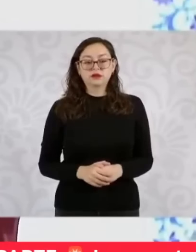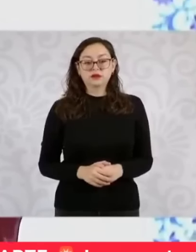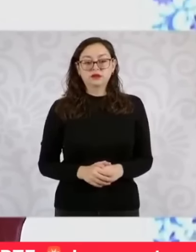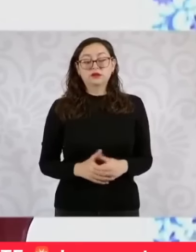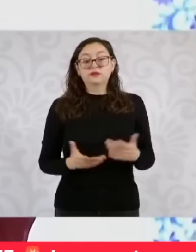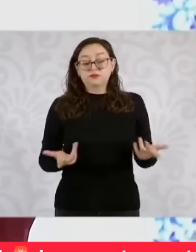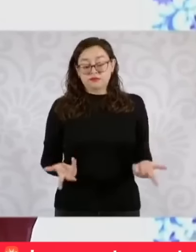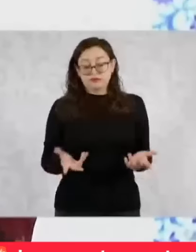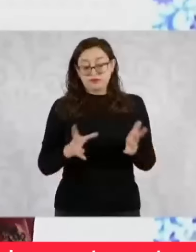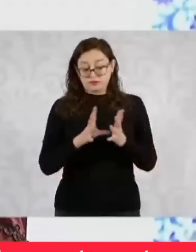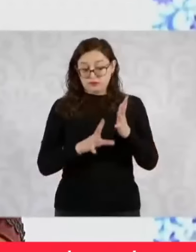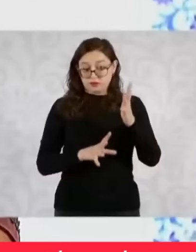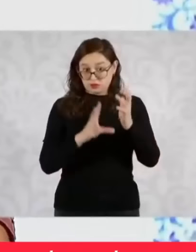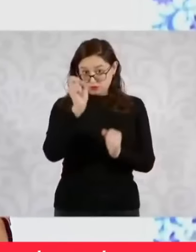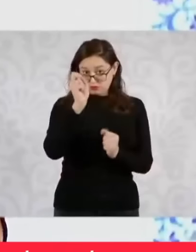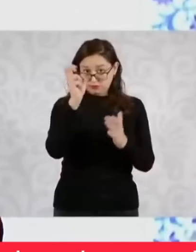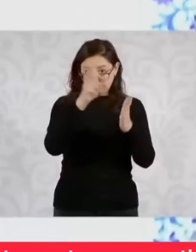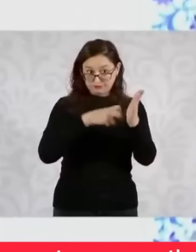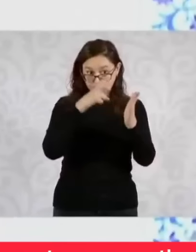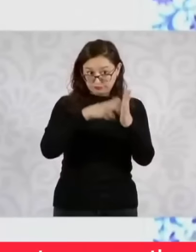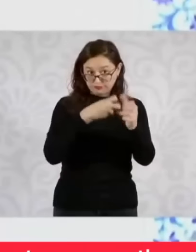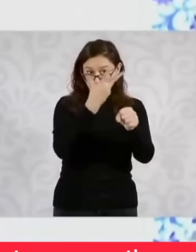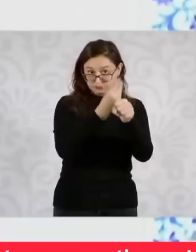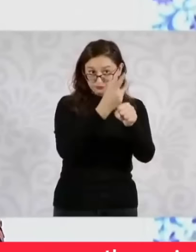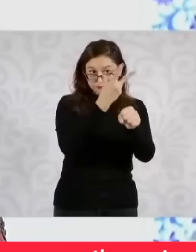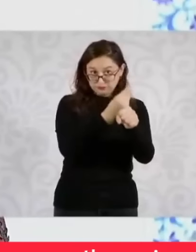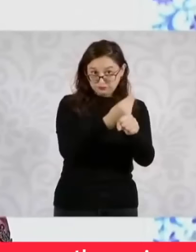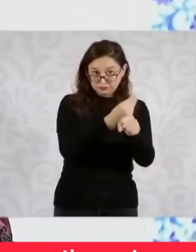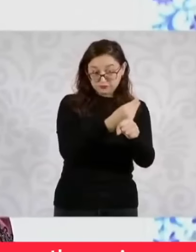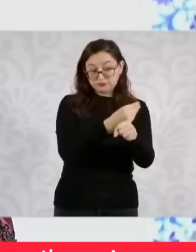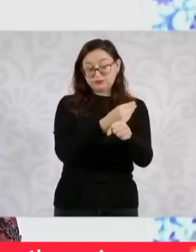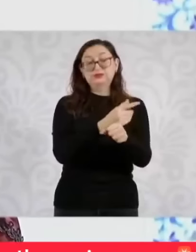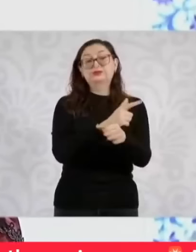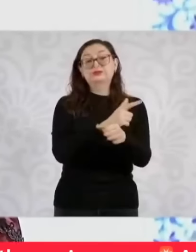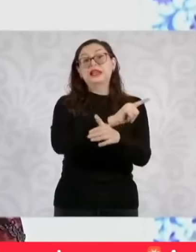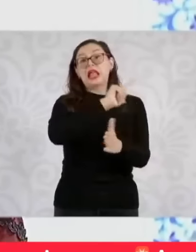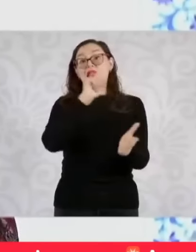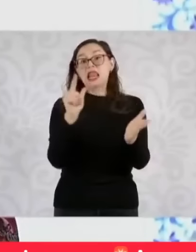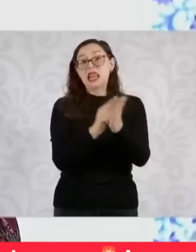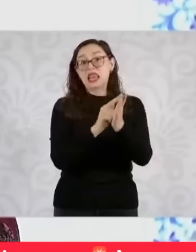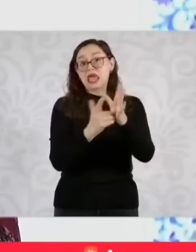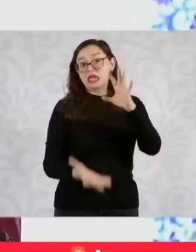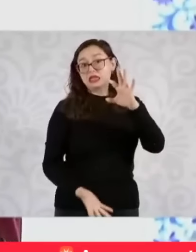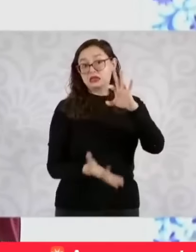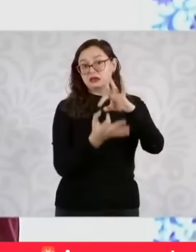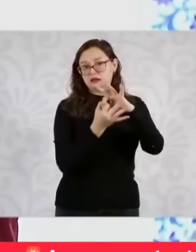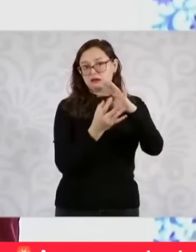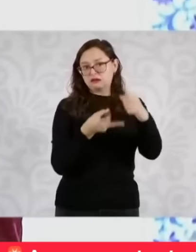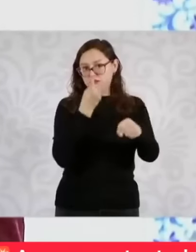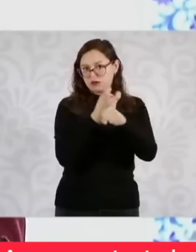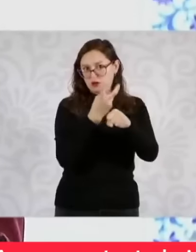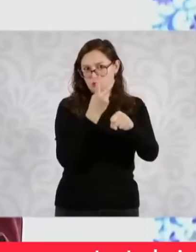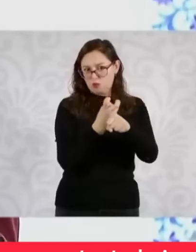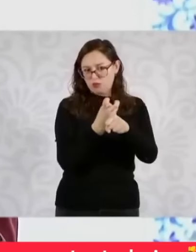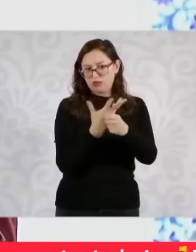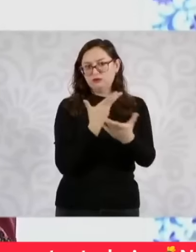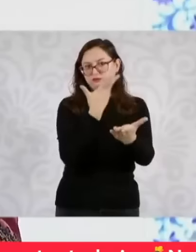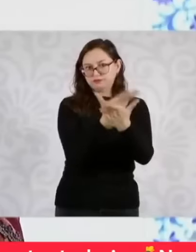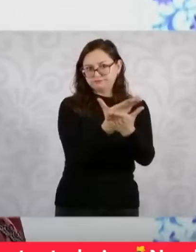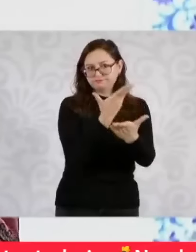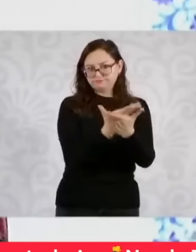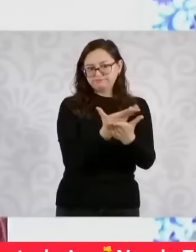impugnación forman parte de las leyes secundarias que tocan aprobar que estamos dentro de los tiempos Pero ha sido muy cuestionada hay quienes dicen que para la